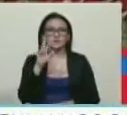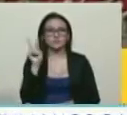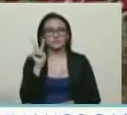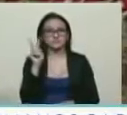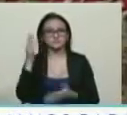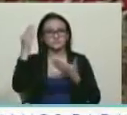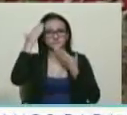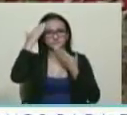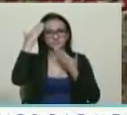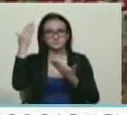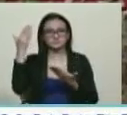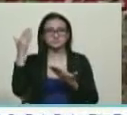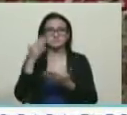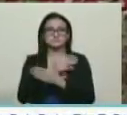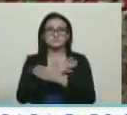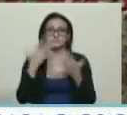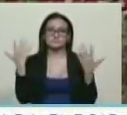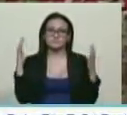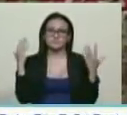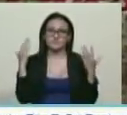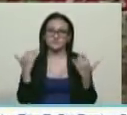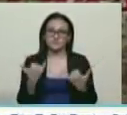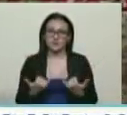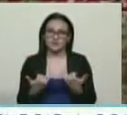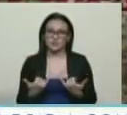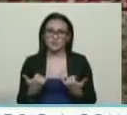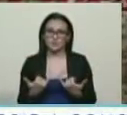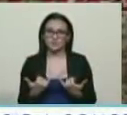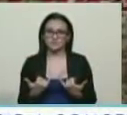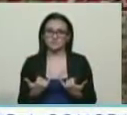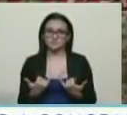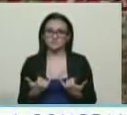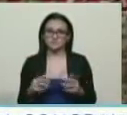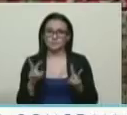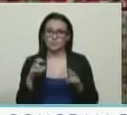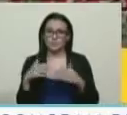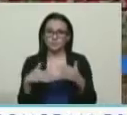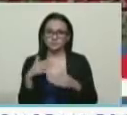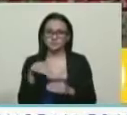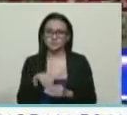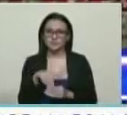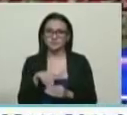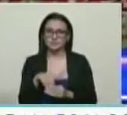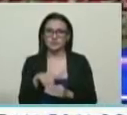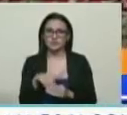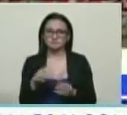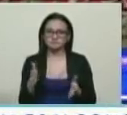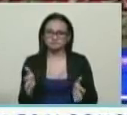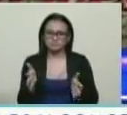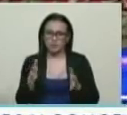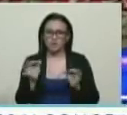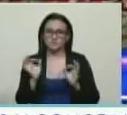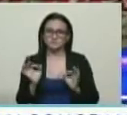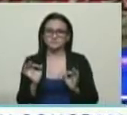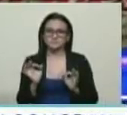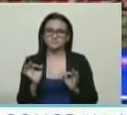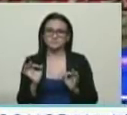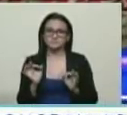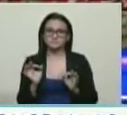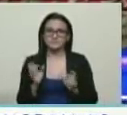nuestro saludo y felicitaciones desde ya por este nuevo proceso electoral victorioso